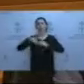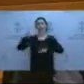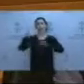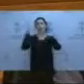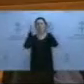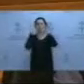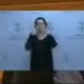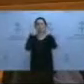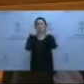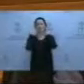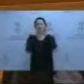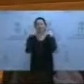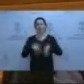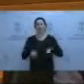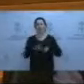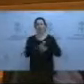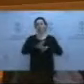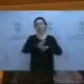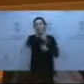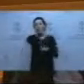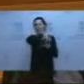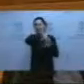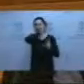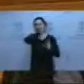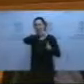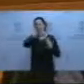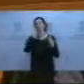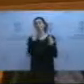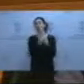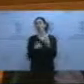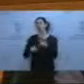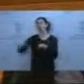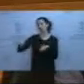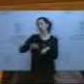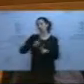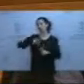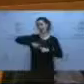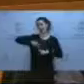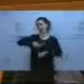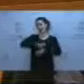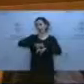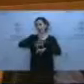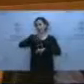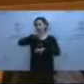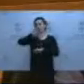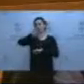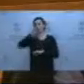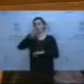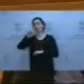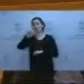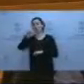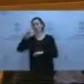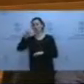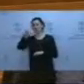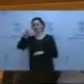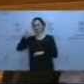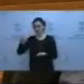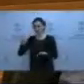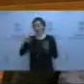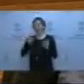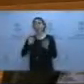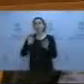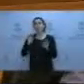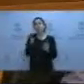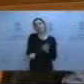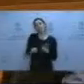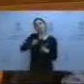en la Consejería de Educación con el señor Río Pedre, sí, el señor Río Pedre, muchos nos acordamos, supongo que ustedes también, y la señora Ana González.